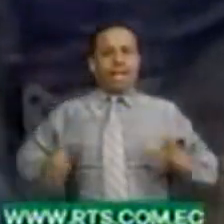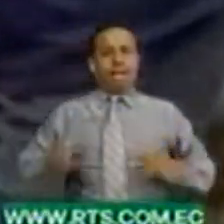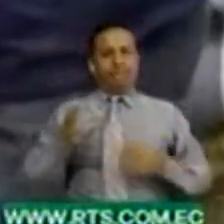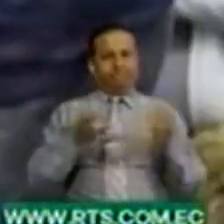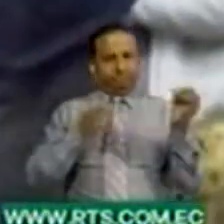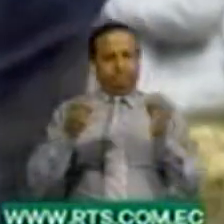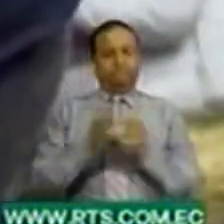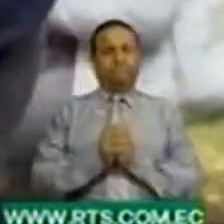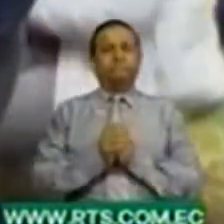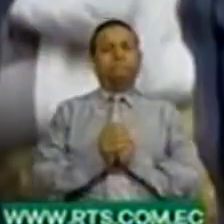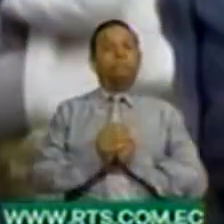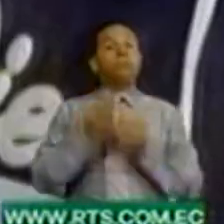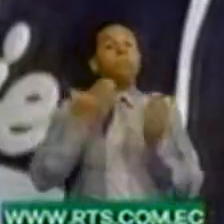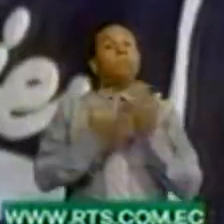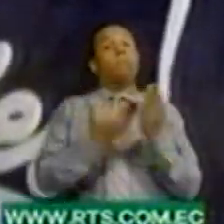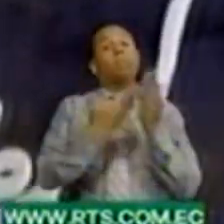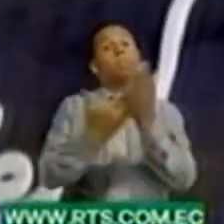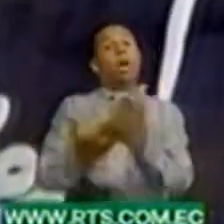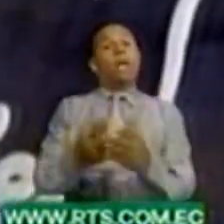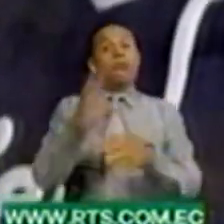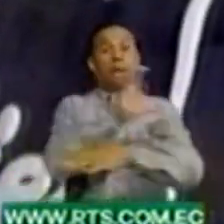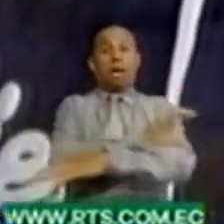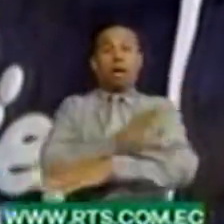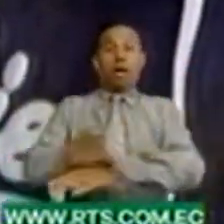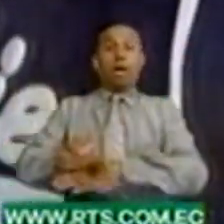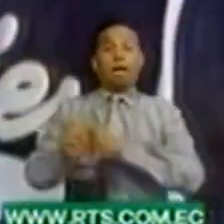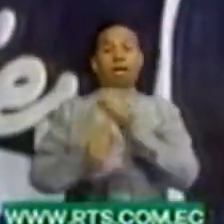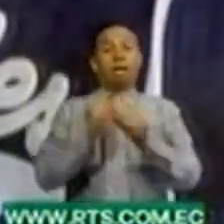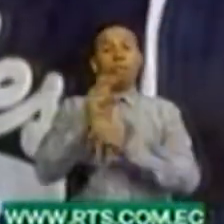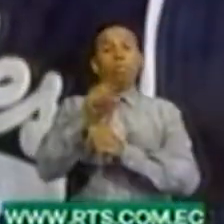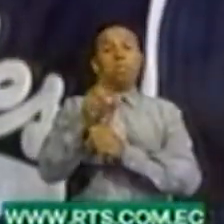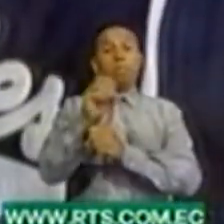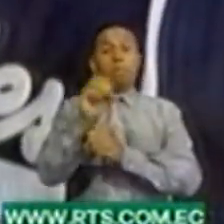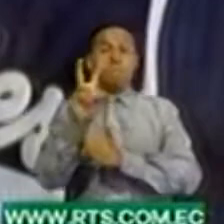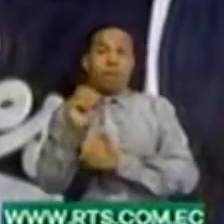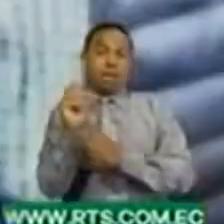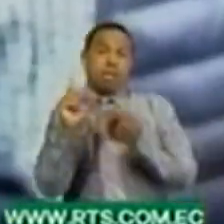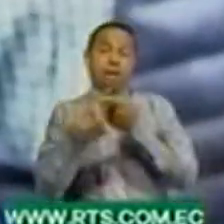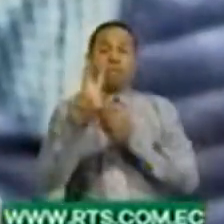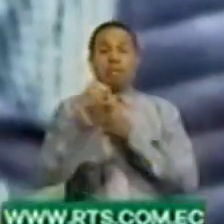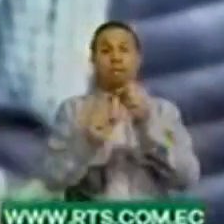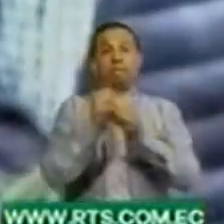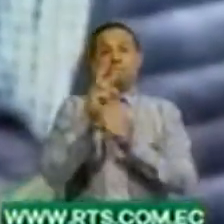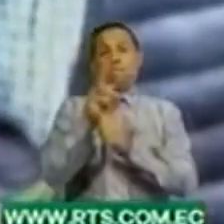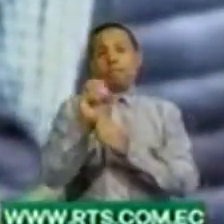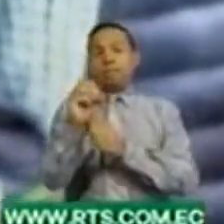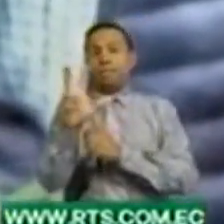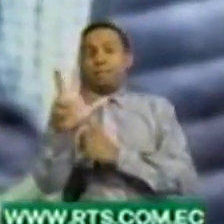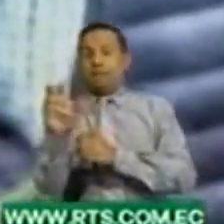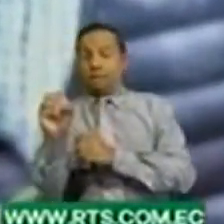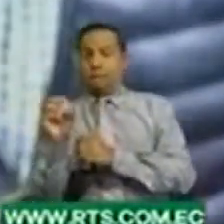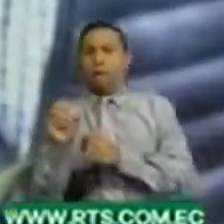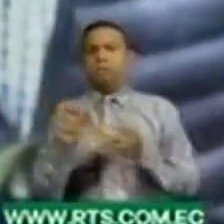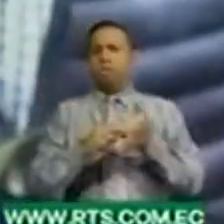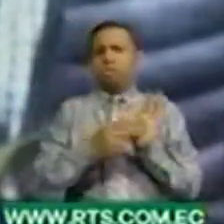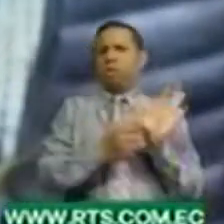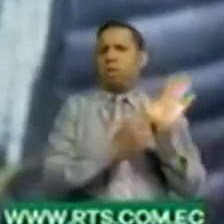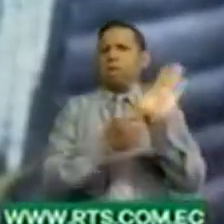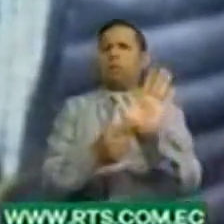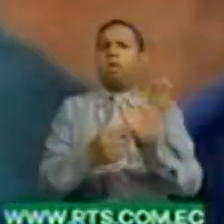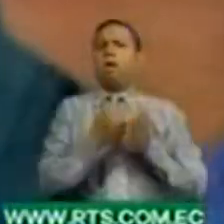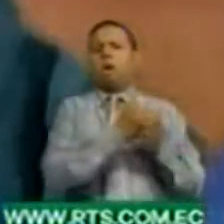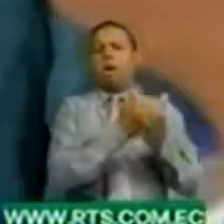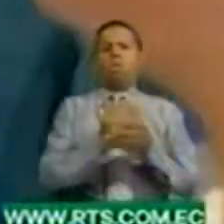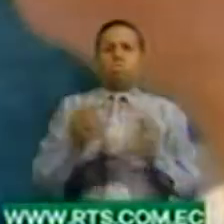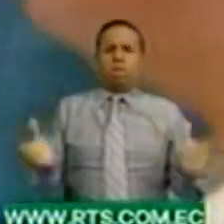propuesta agropecuaria 2020-2030 fue presentada por el Gobierno Nacional como un instrumento capaz de establecer una hoja de ruta que potencie el